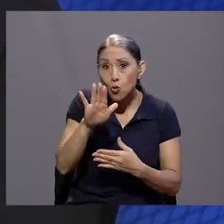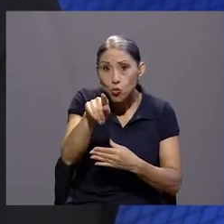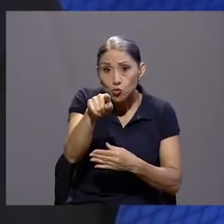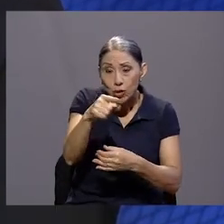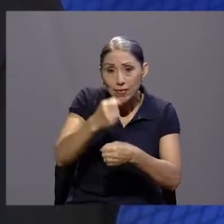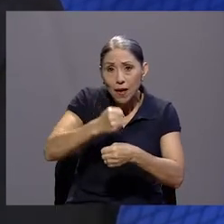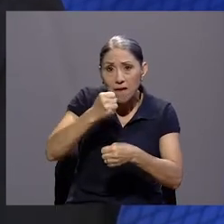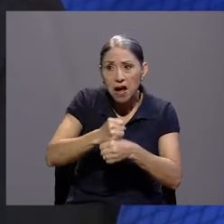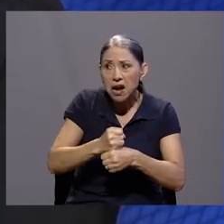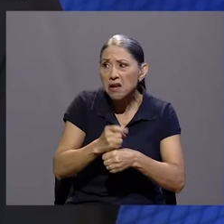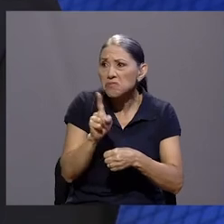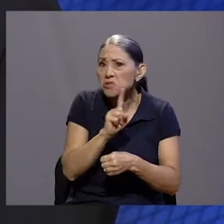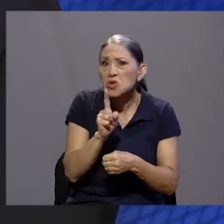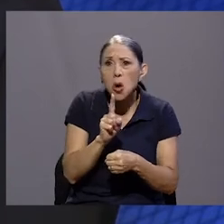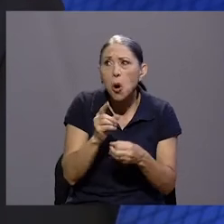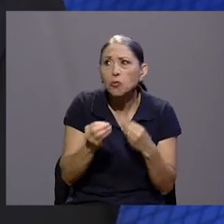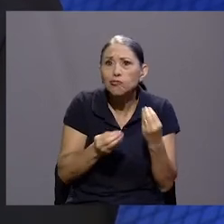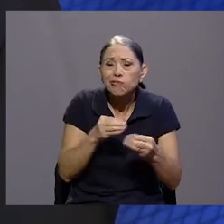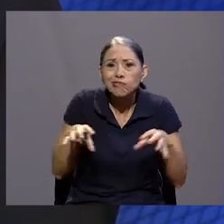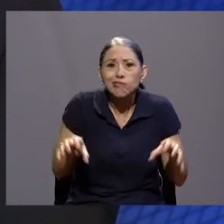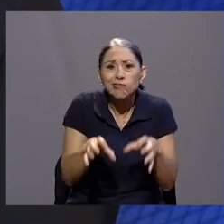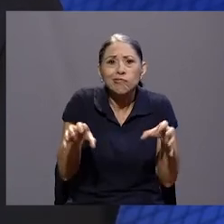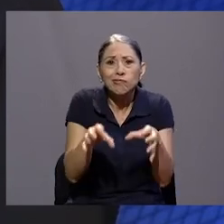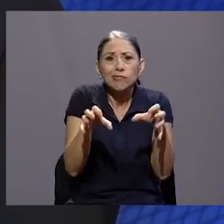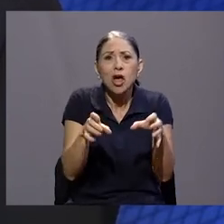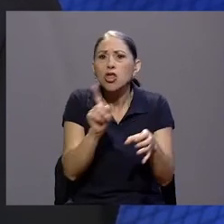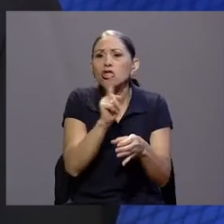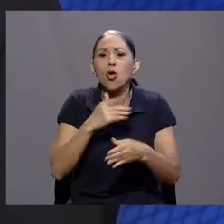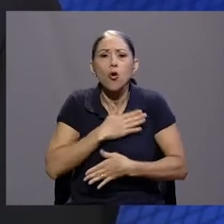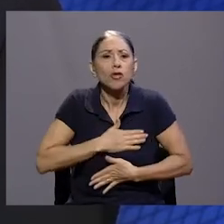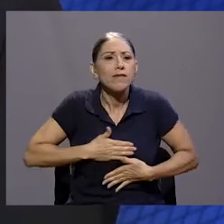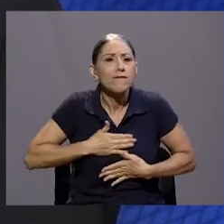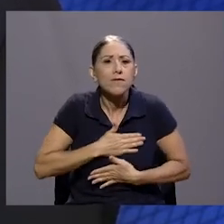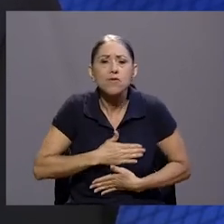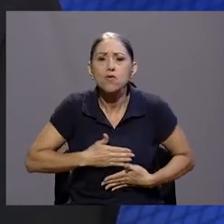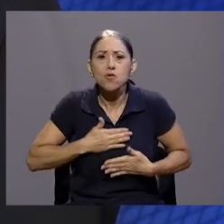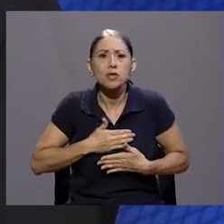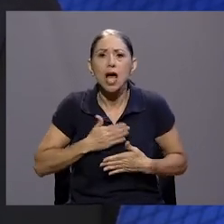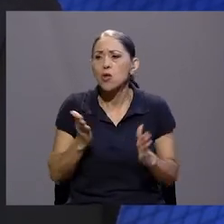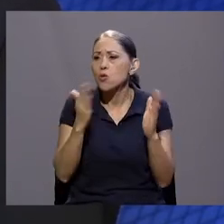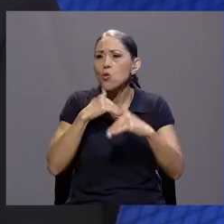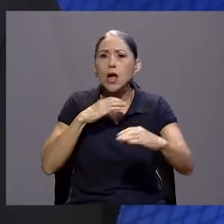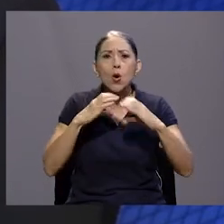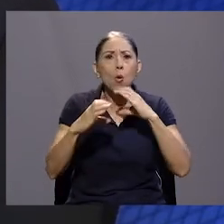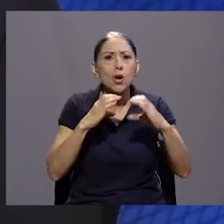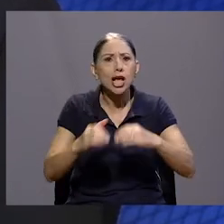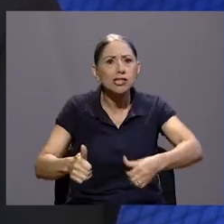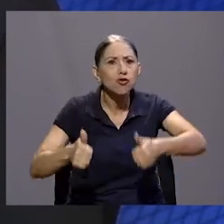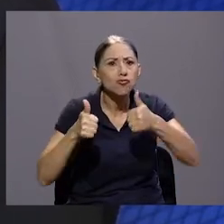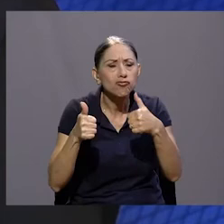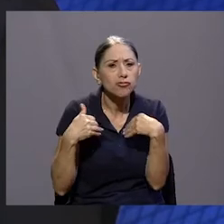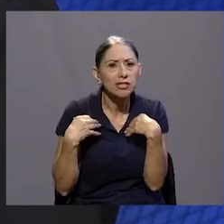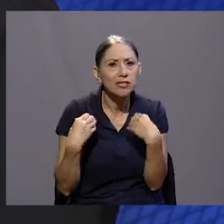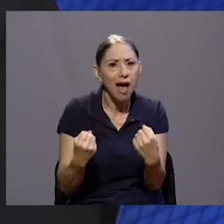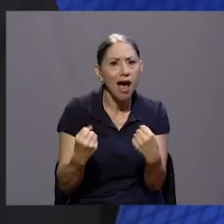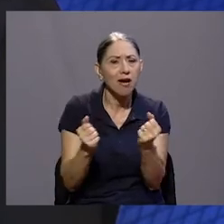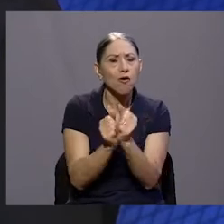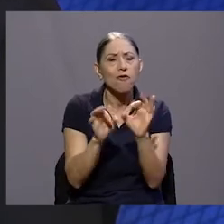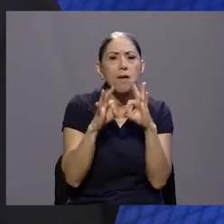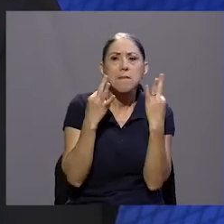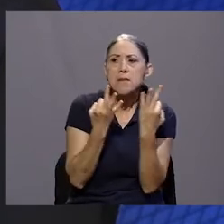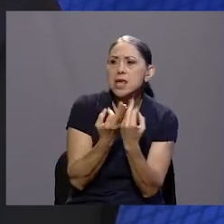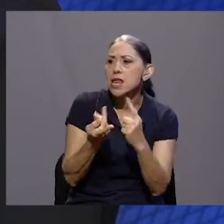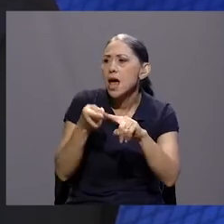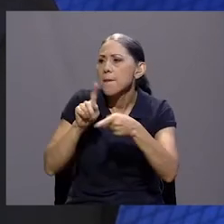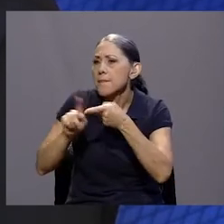lo disfruta si ya ni siquiera con su pareja con sus amistades con su familia puede tener una comunicación sana una comunicación donde haya